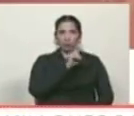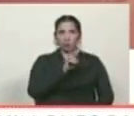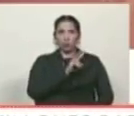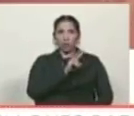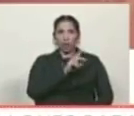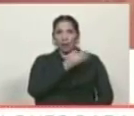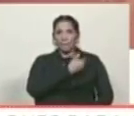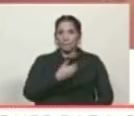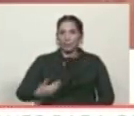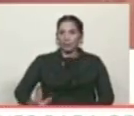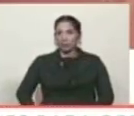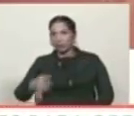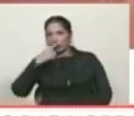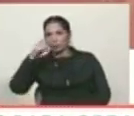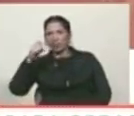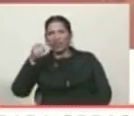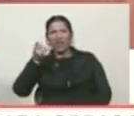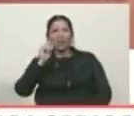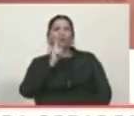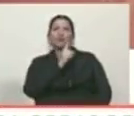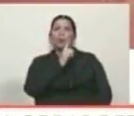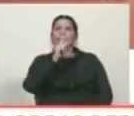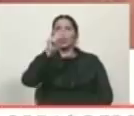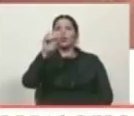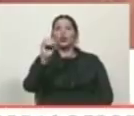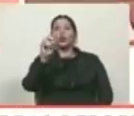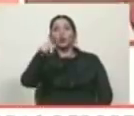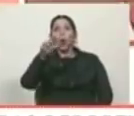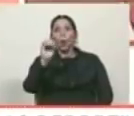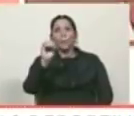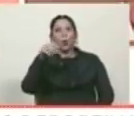ha llamado como topos dentro de las instituciones.